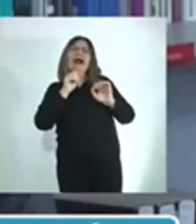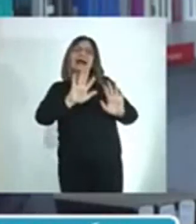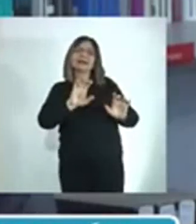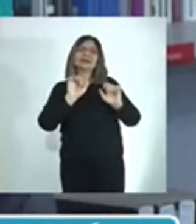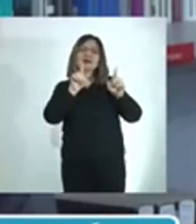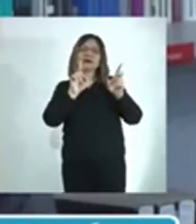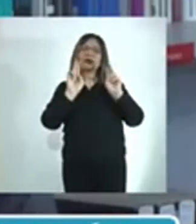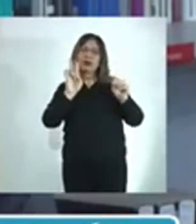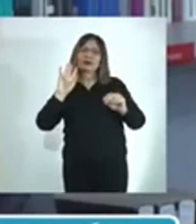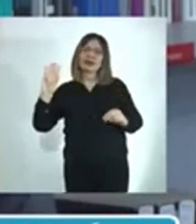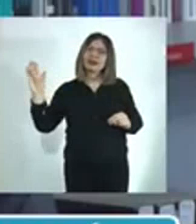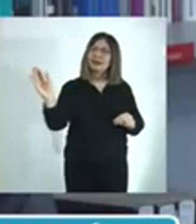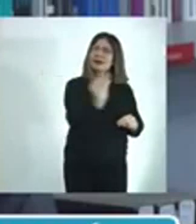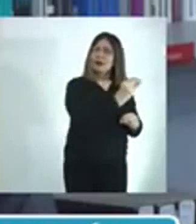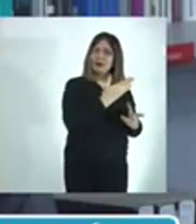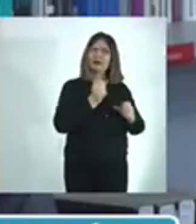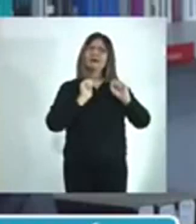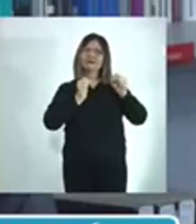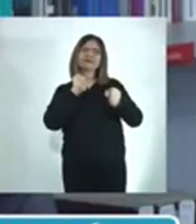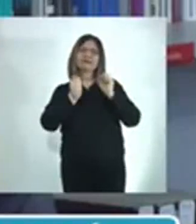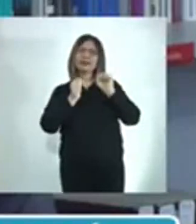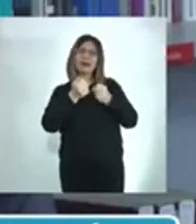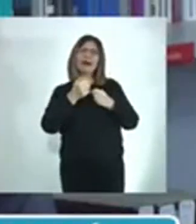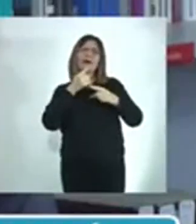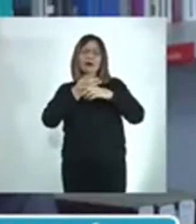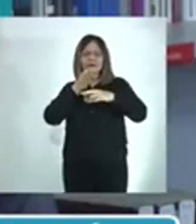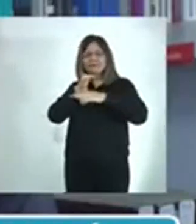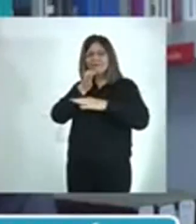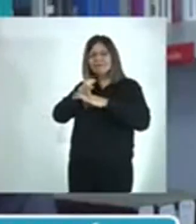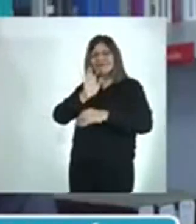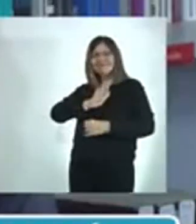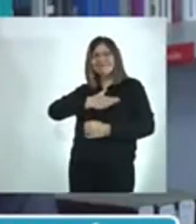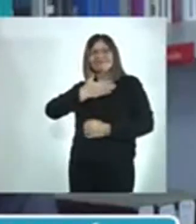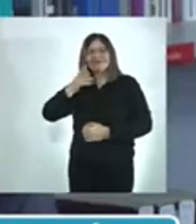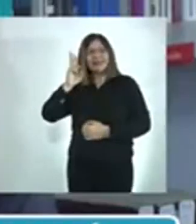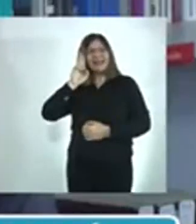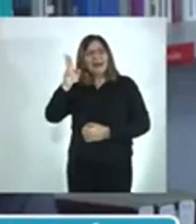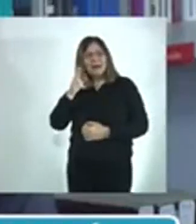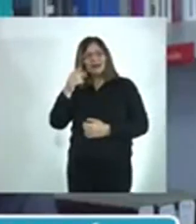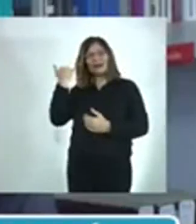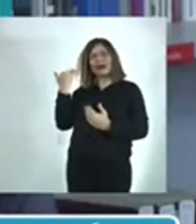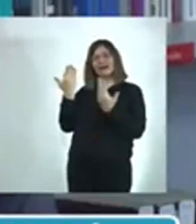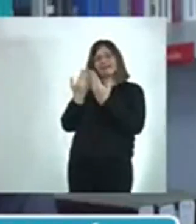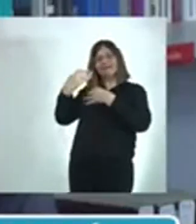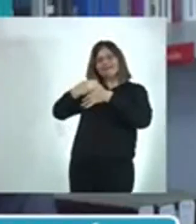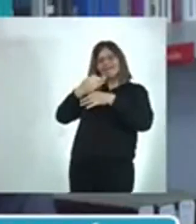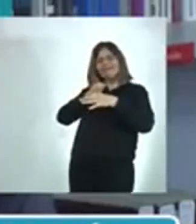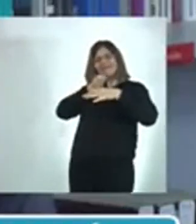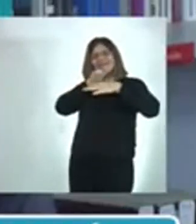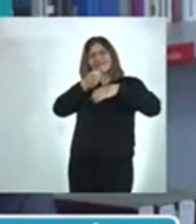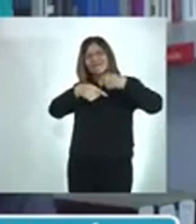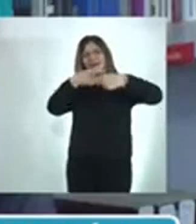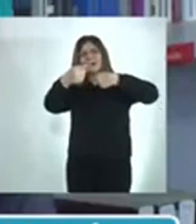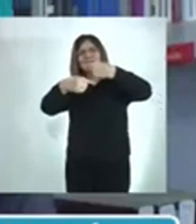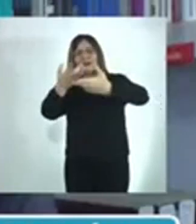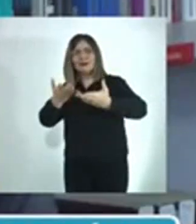Y la docencia, sobre todo, también es amor. Es entregar lo que uno sabe, es volcarse lo que uno sabe.